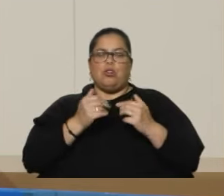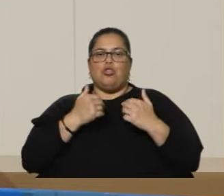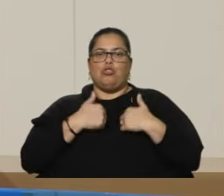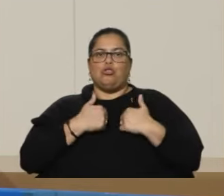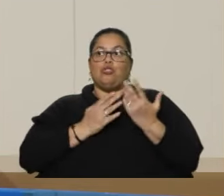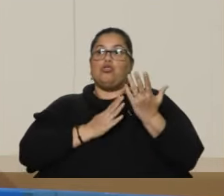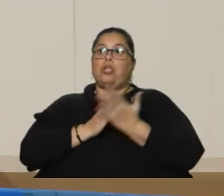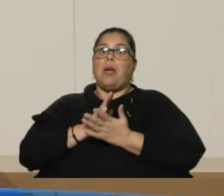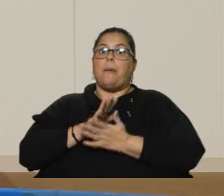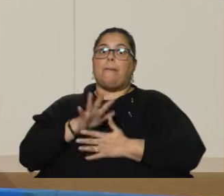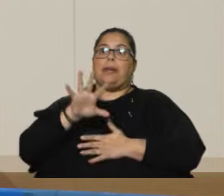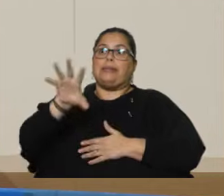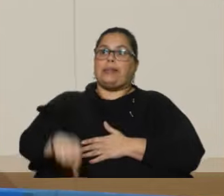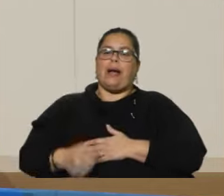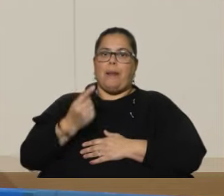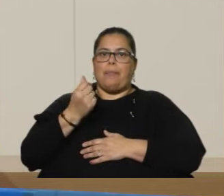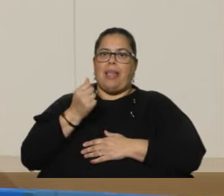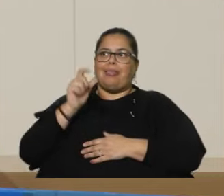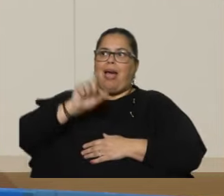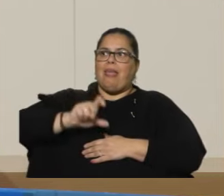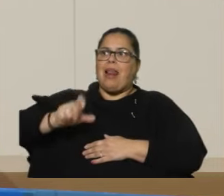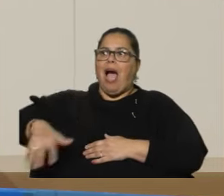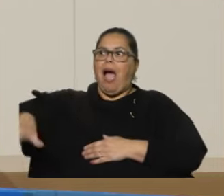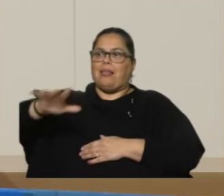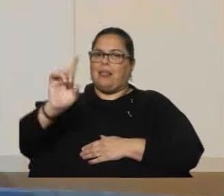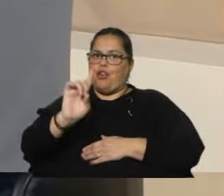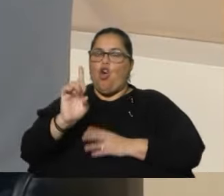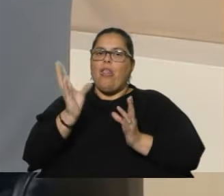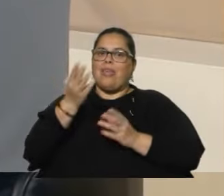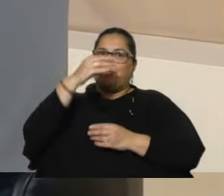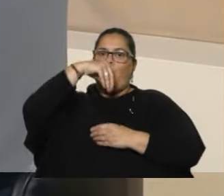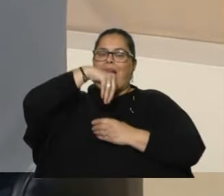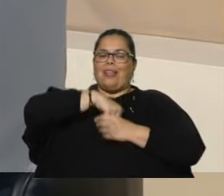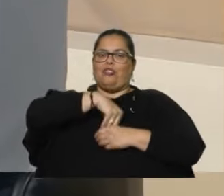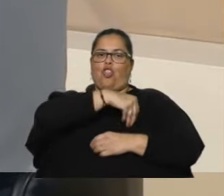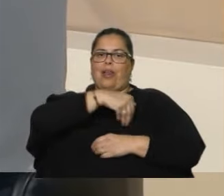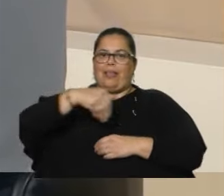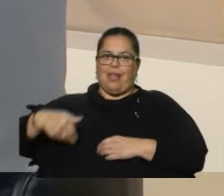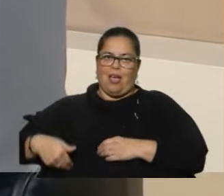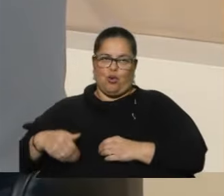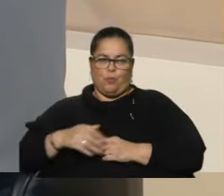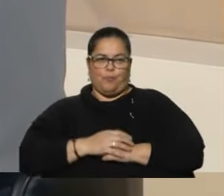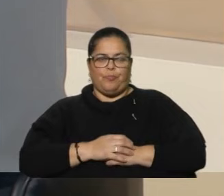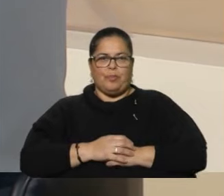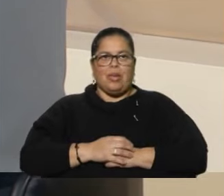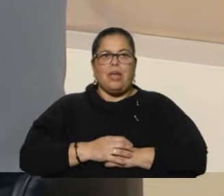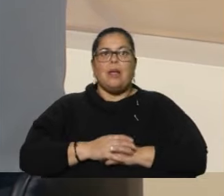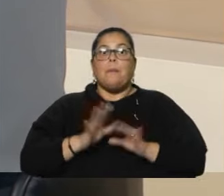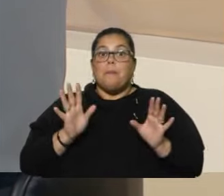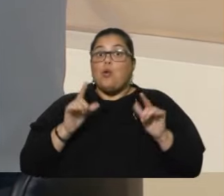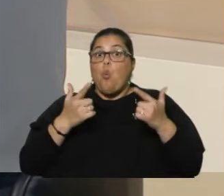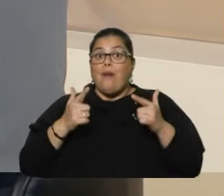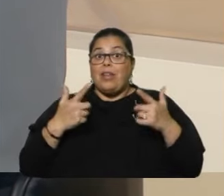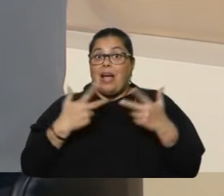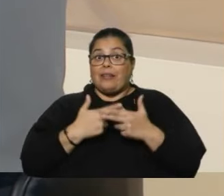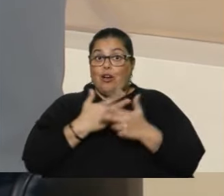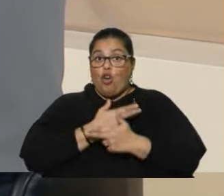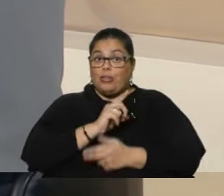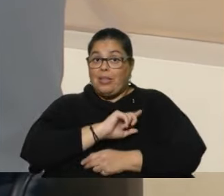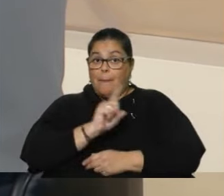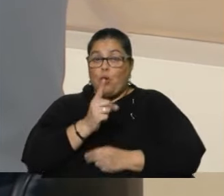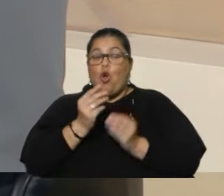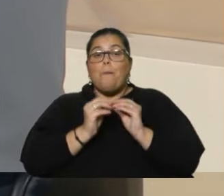mano al bolsillo de la gente. Creemos que hay que revisar puertas adentro. Quedó claro lo que dijo los funcionarios públicos. No habría recortes tampoco en